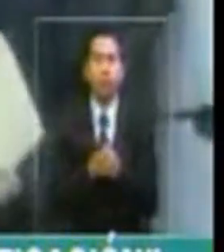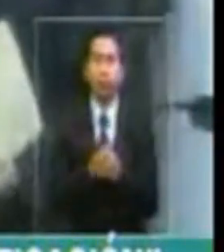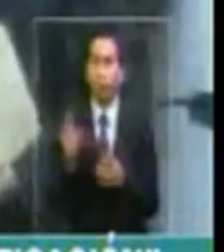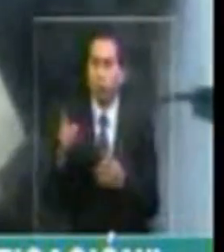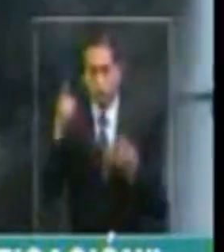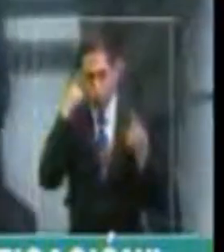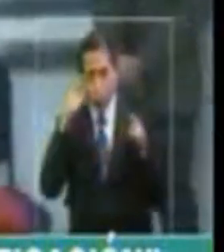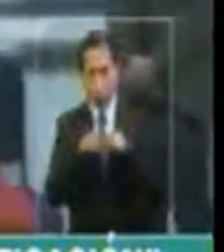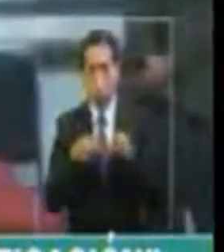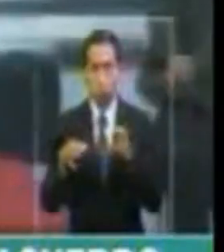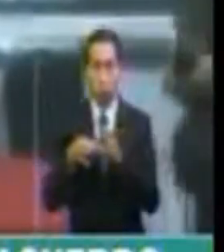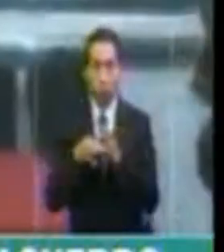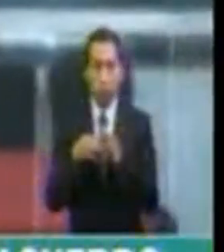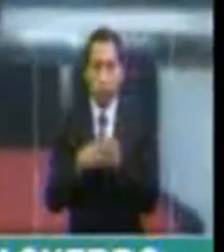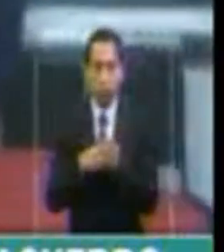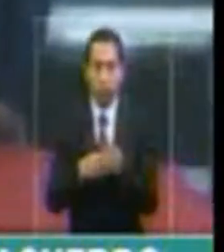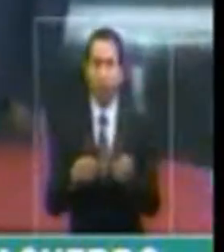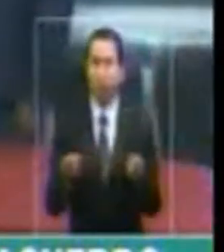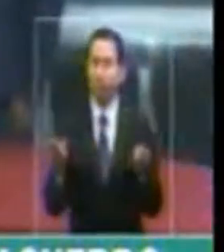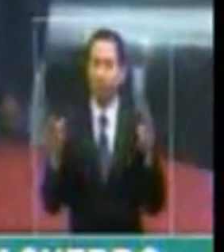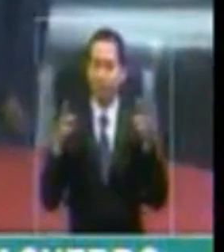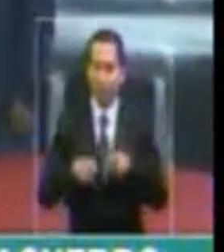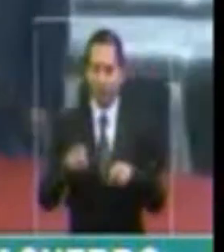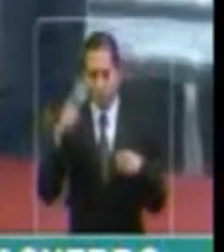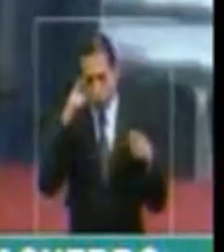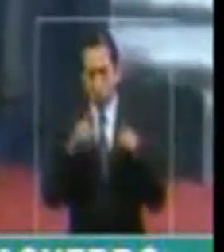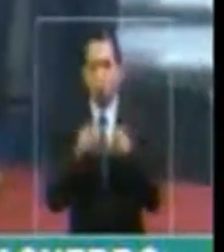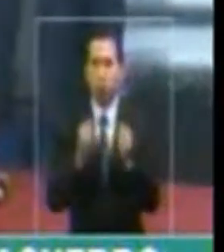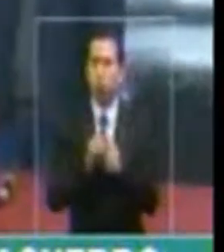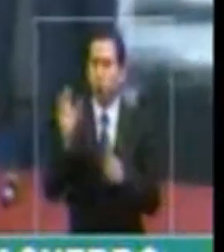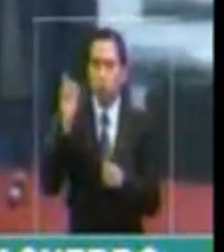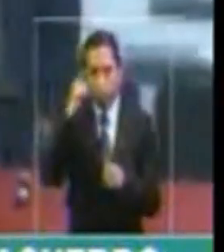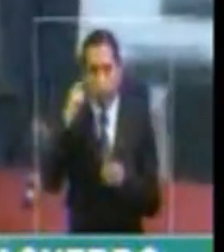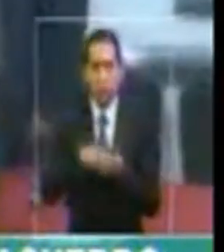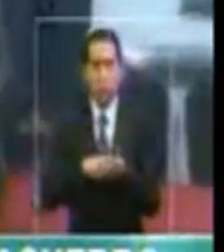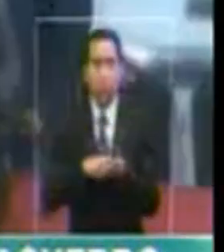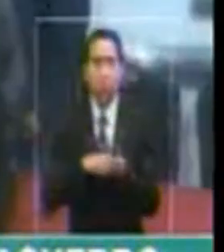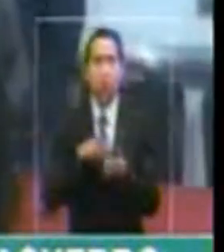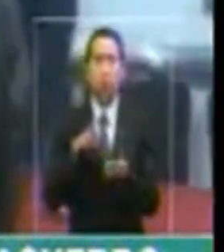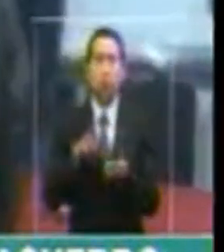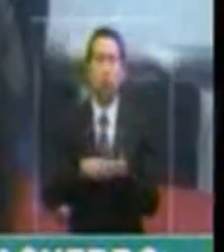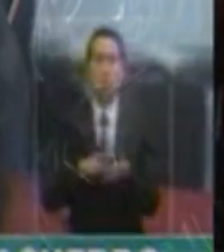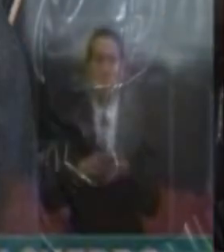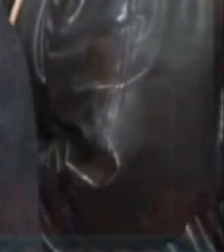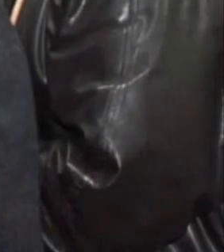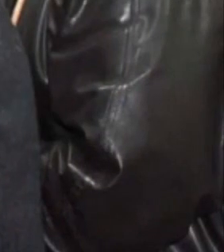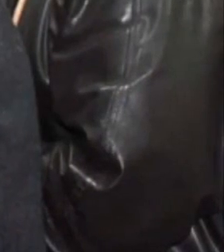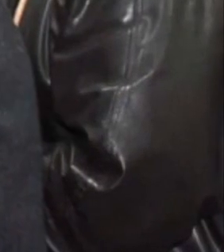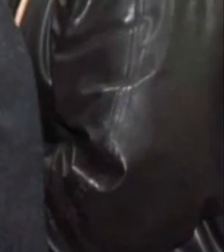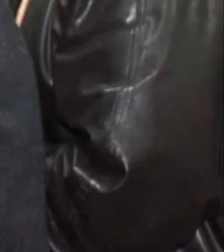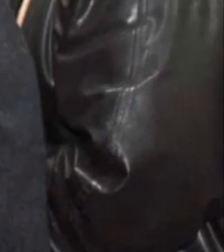de noviembre, un acuerdo de pacificación, que tendrá que poner fin a los conflictos del país andino amazónico. La suscripción